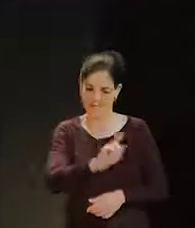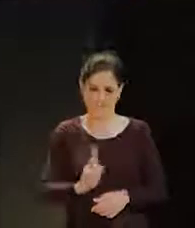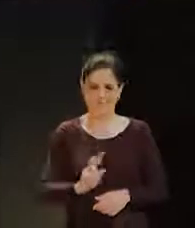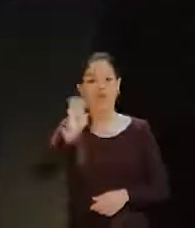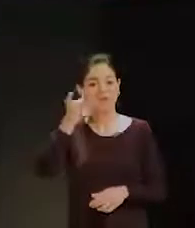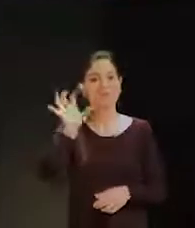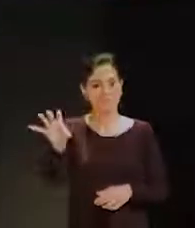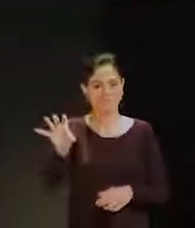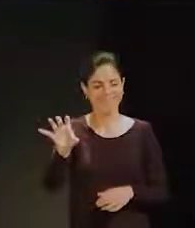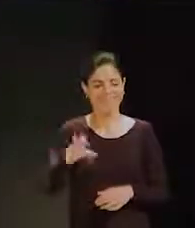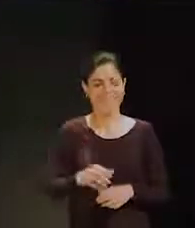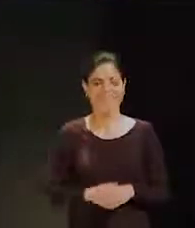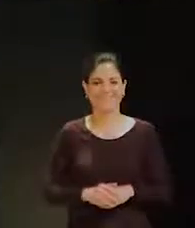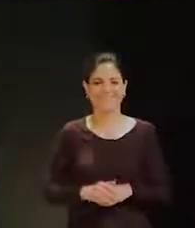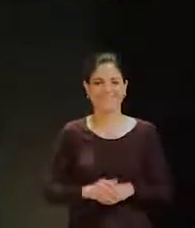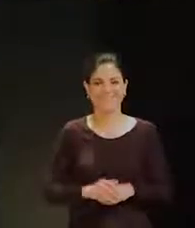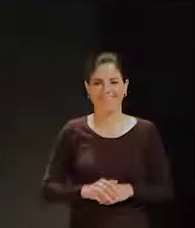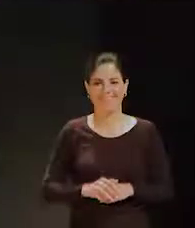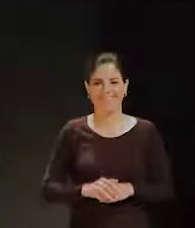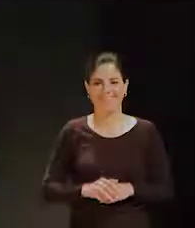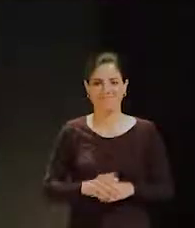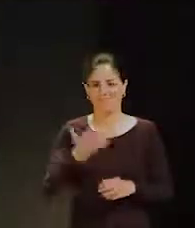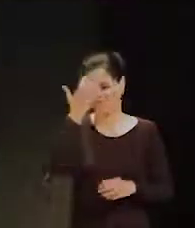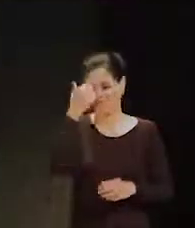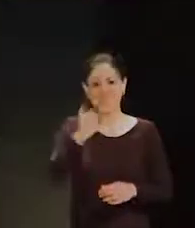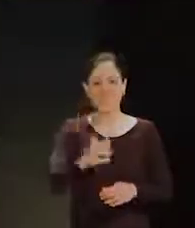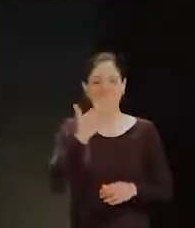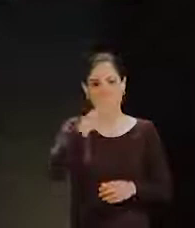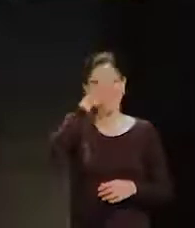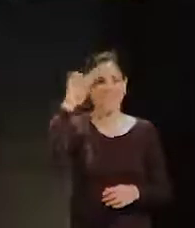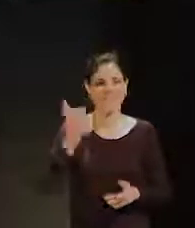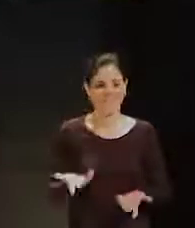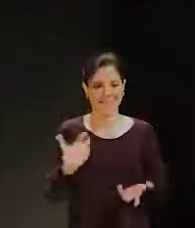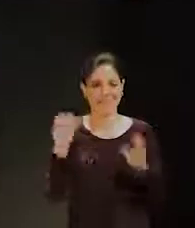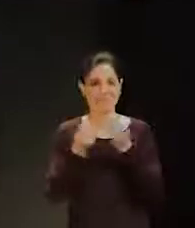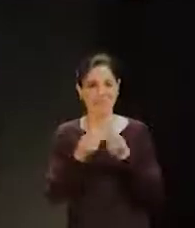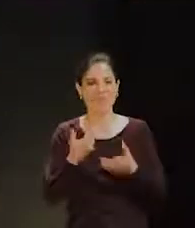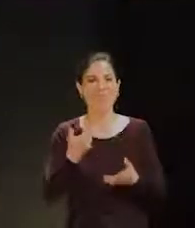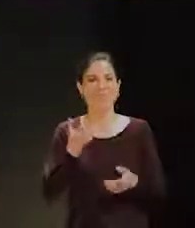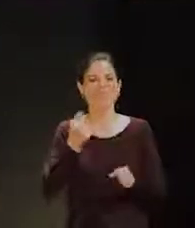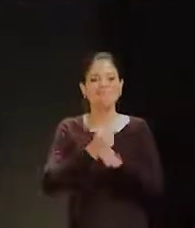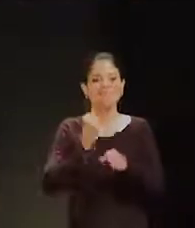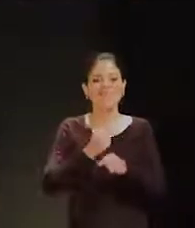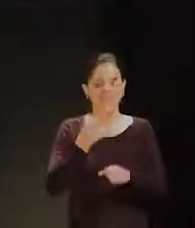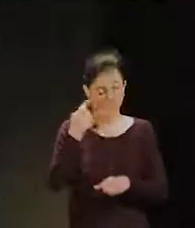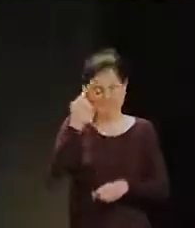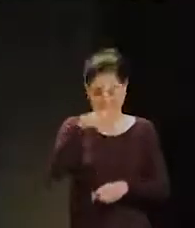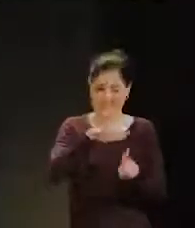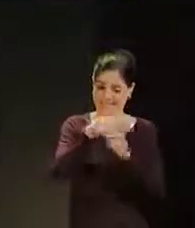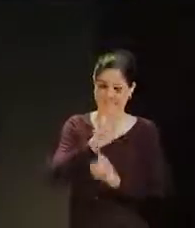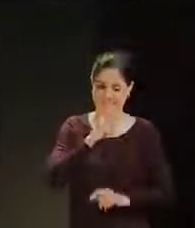otros países, no sé, no sé. Aquí no busques. No sé, ha trabajado en Madrid con la tristura y eso, cómo es la